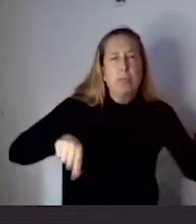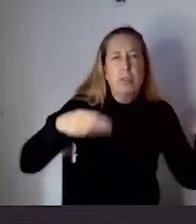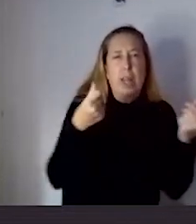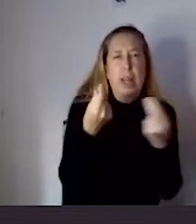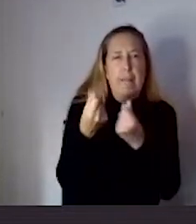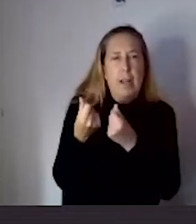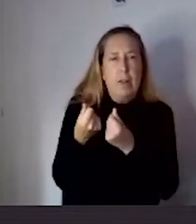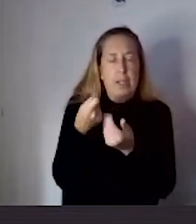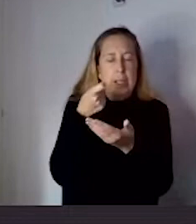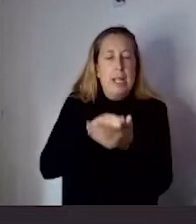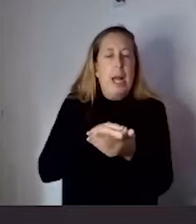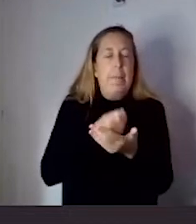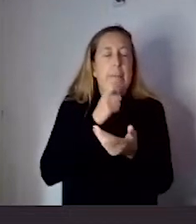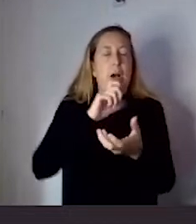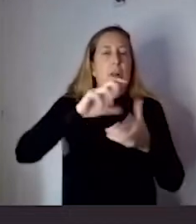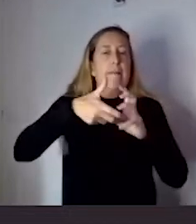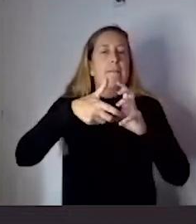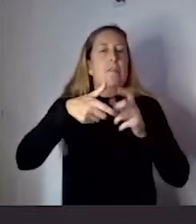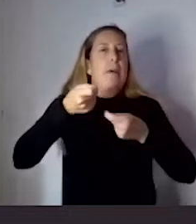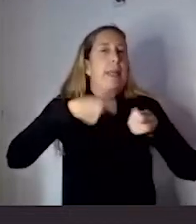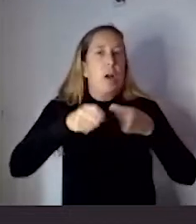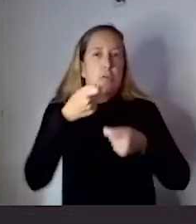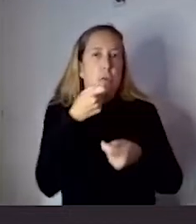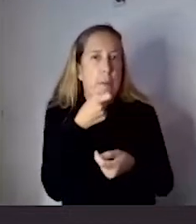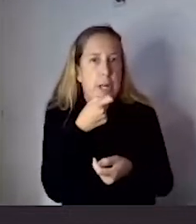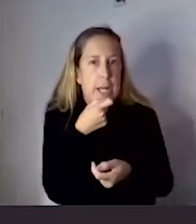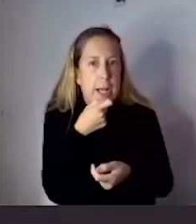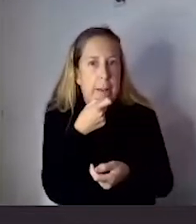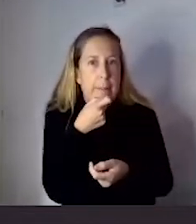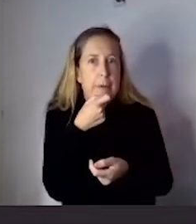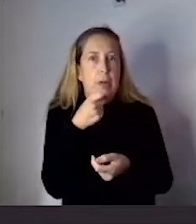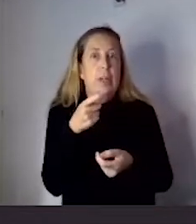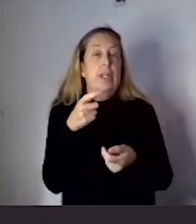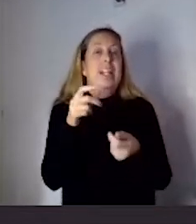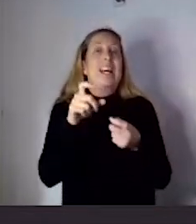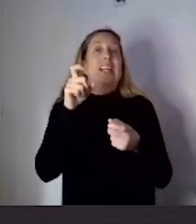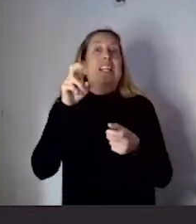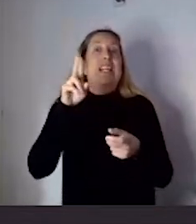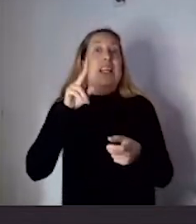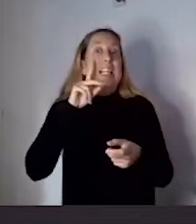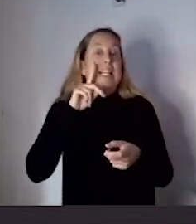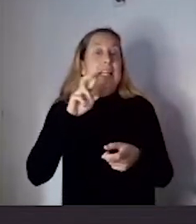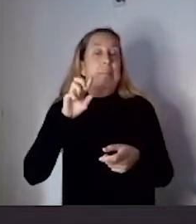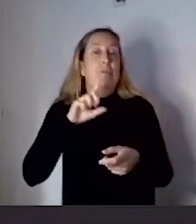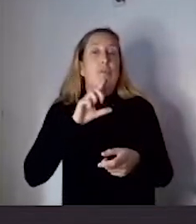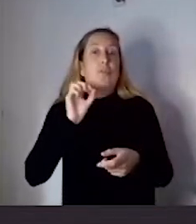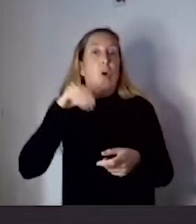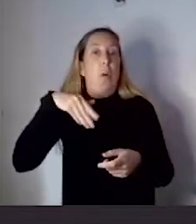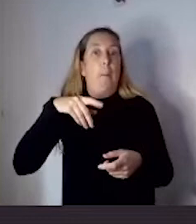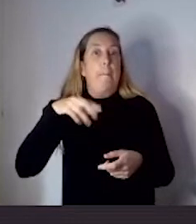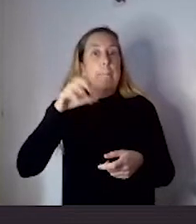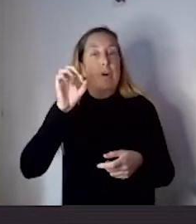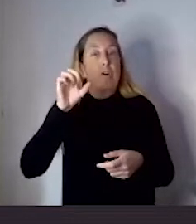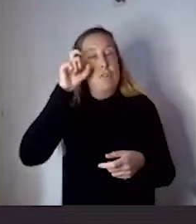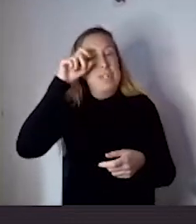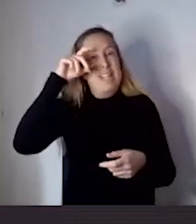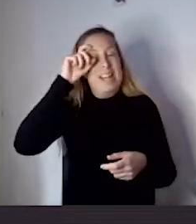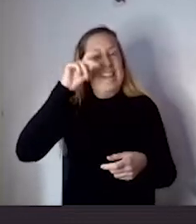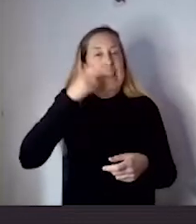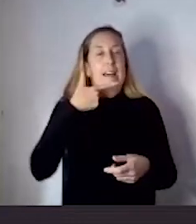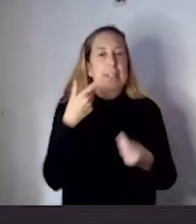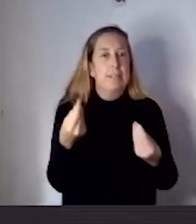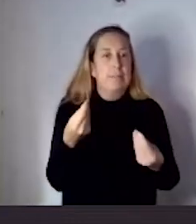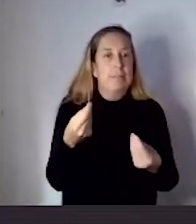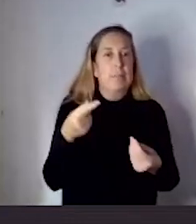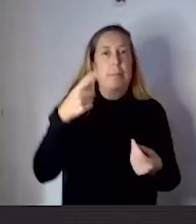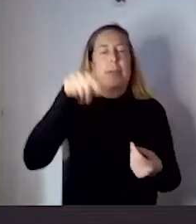a un modelo de negocio como por ejemplo a eso de las cripto monedas o sea piensen cuando digo token piensen en un bien